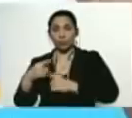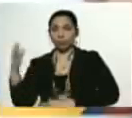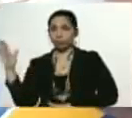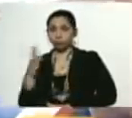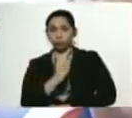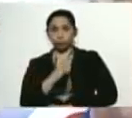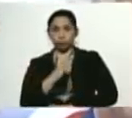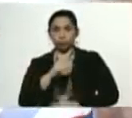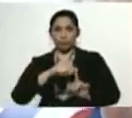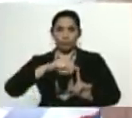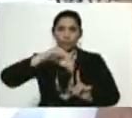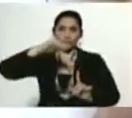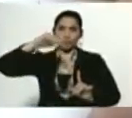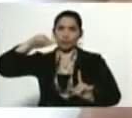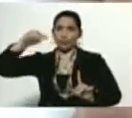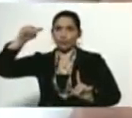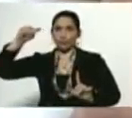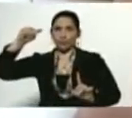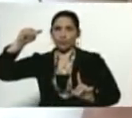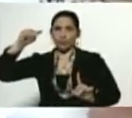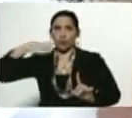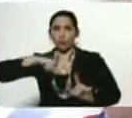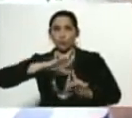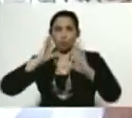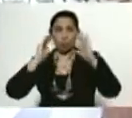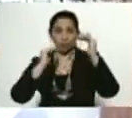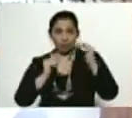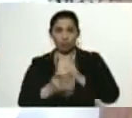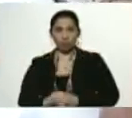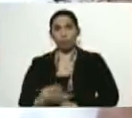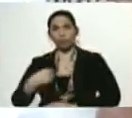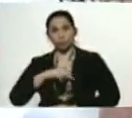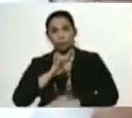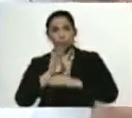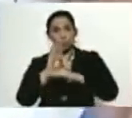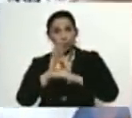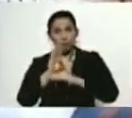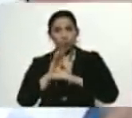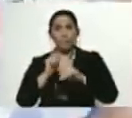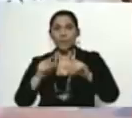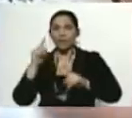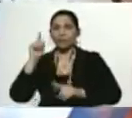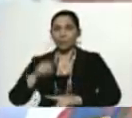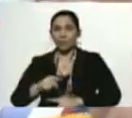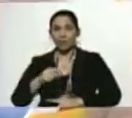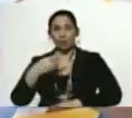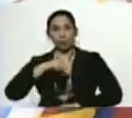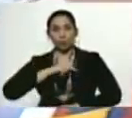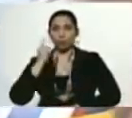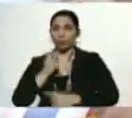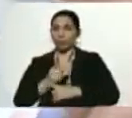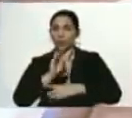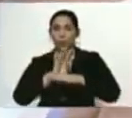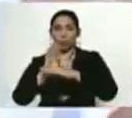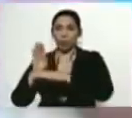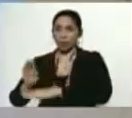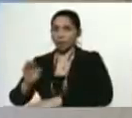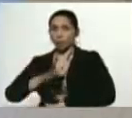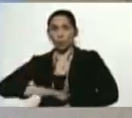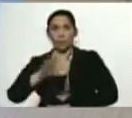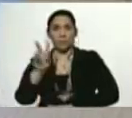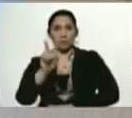la curva de infección. Los estamos atendiendo, los estamos cuidando, pero también tenemos que cuidar al resto de nuestra